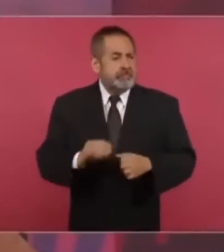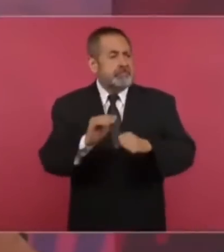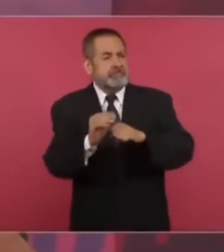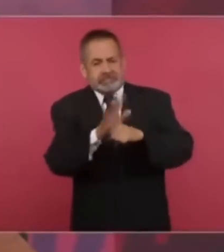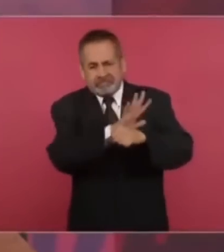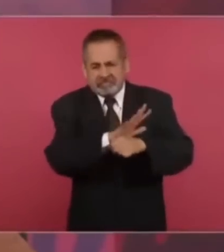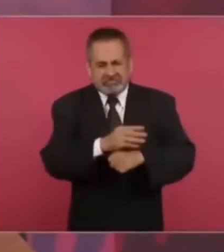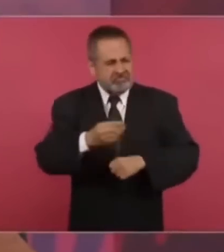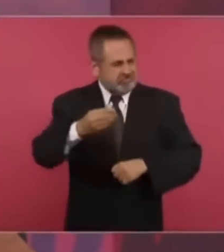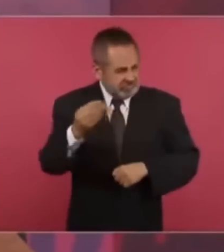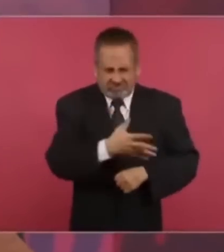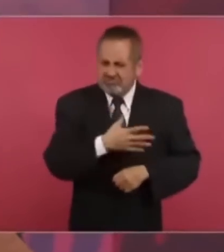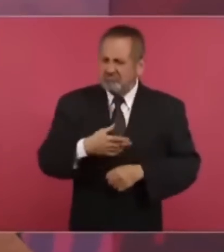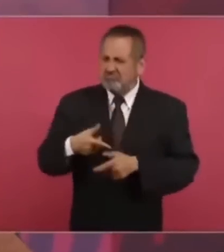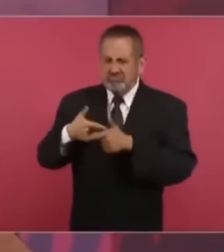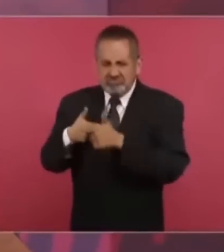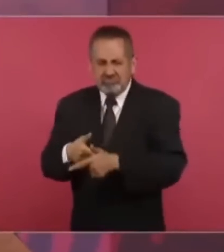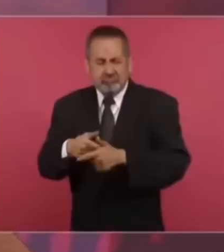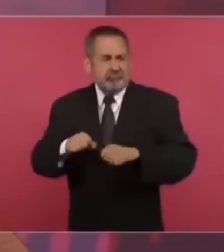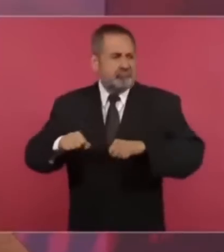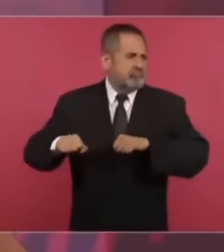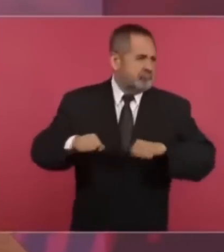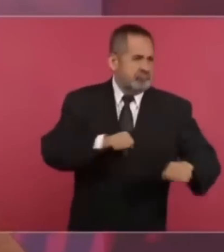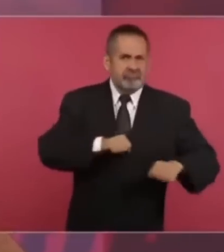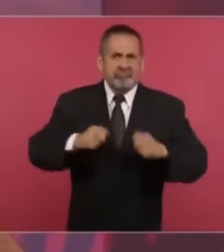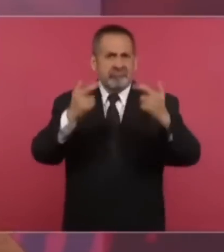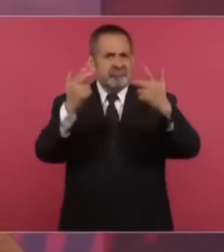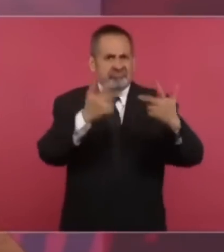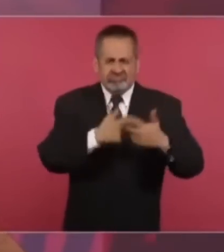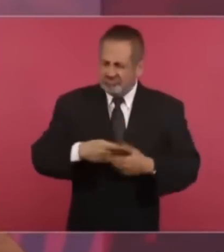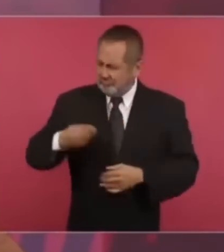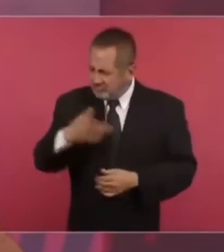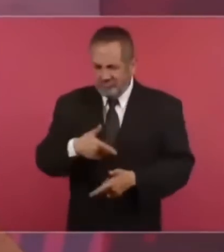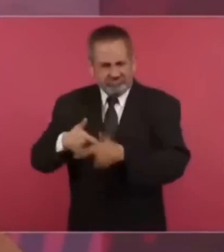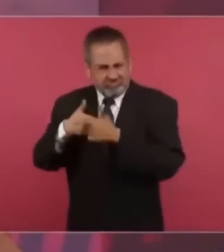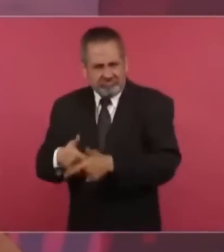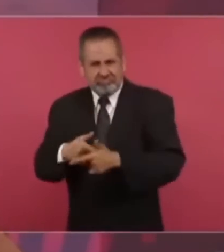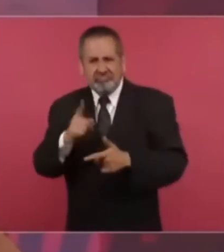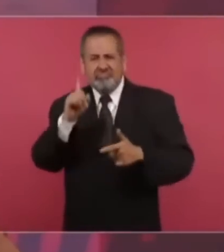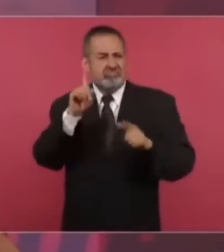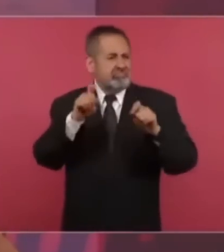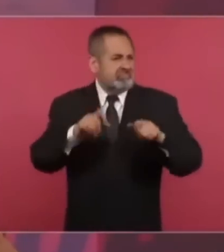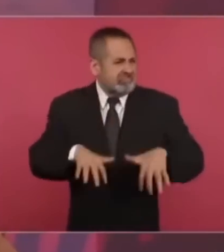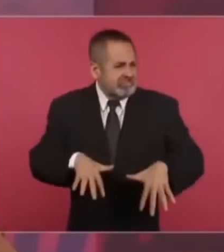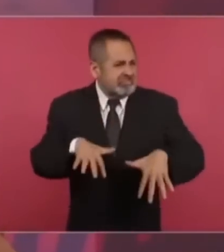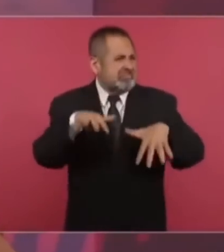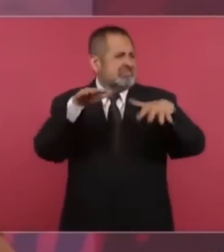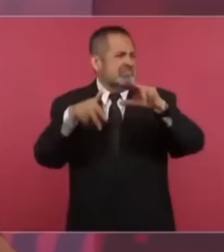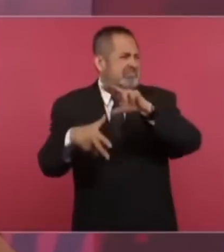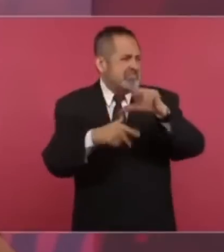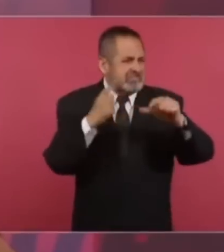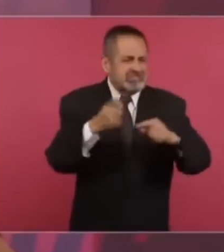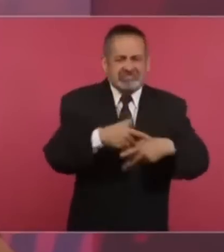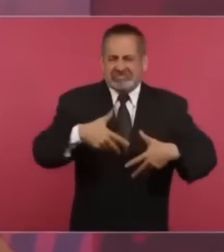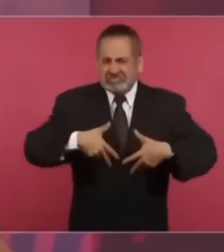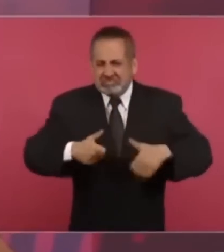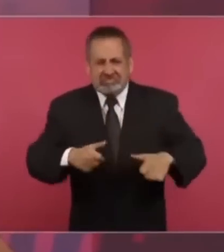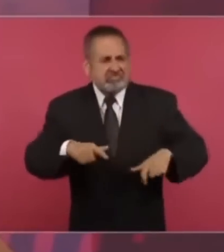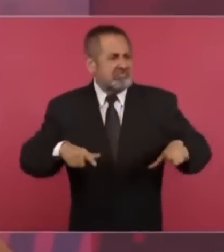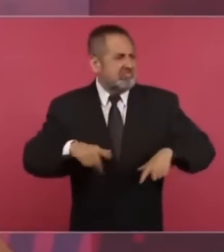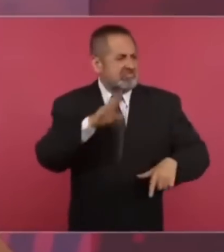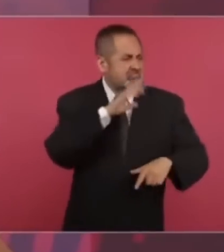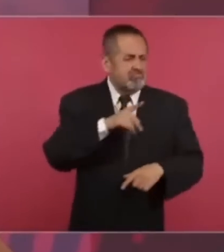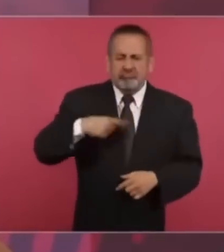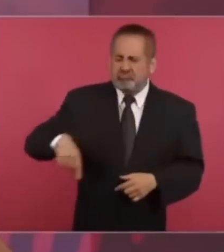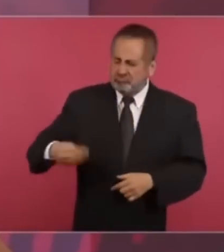Pandemias, temblores, inundaciones, hambrunas, malos